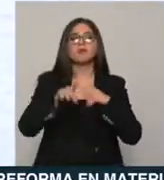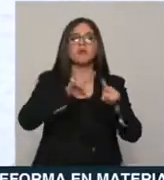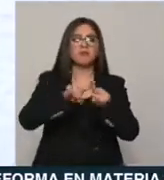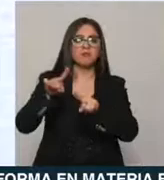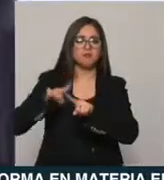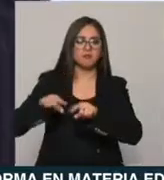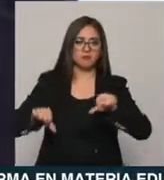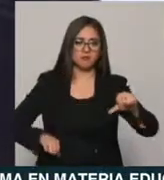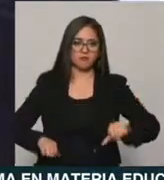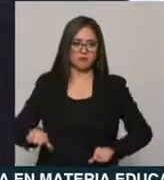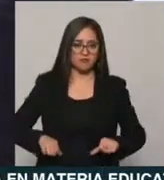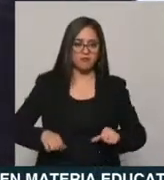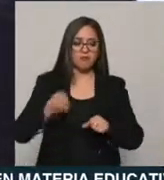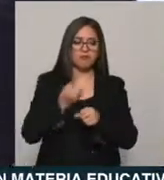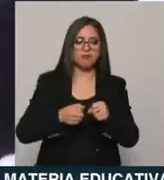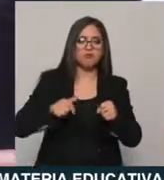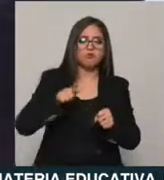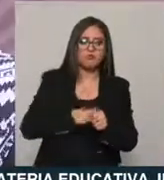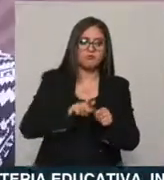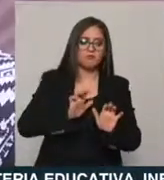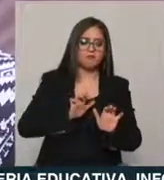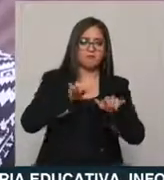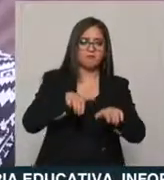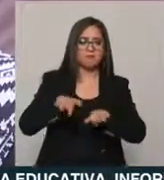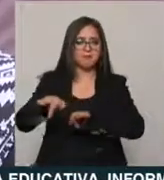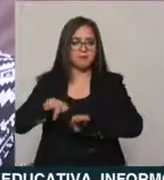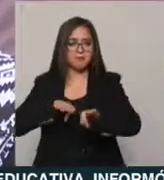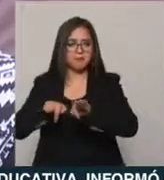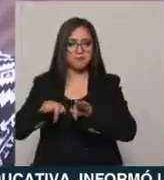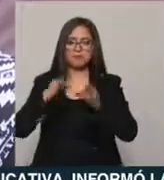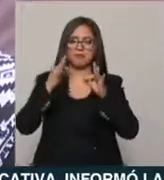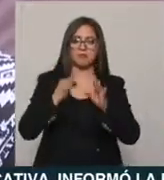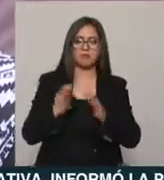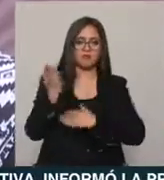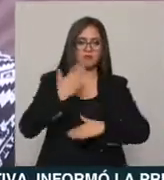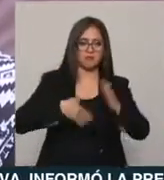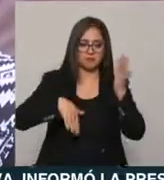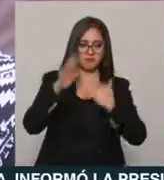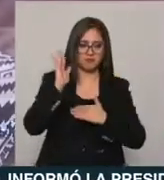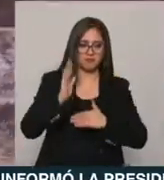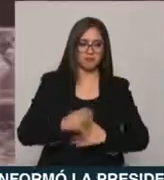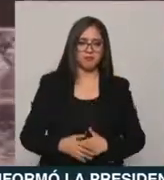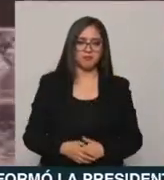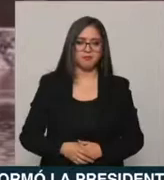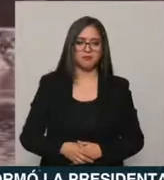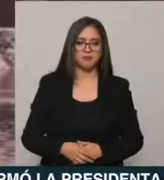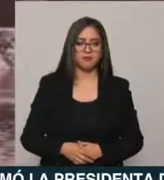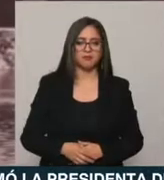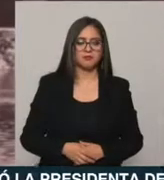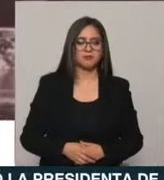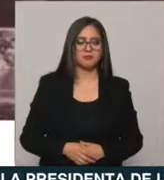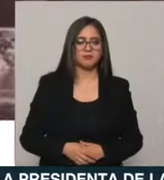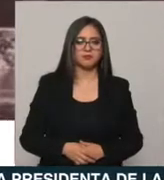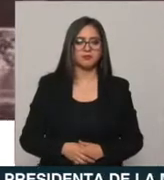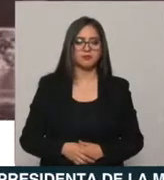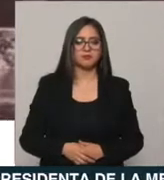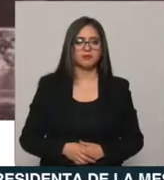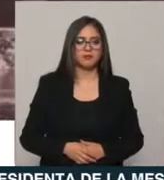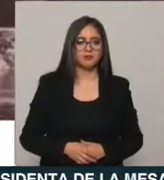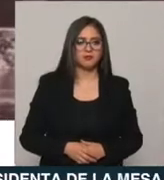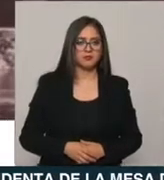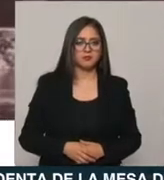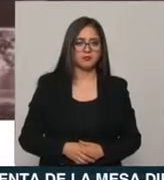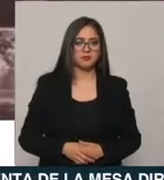recreativas, sociales, laborales, de calidad y desarrollo humano. Estos determinantes